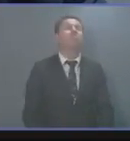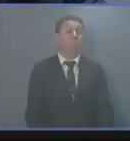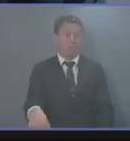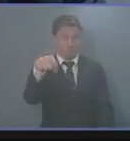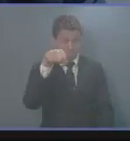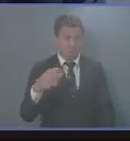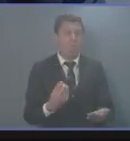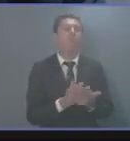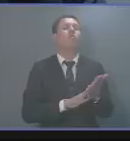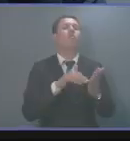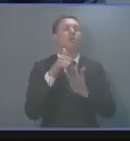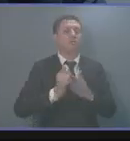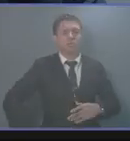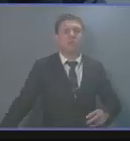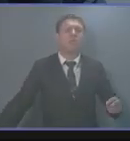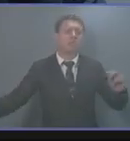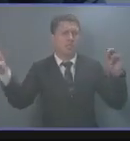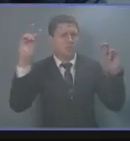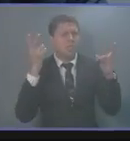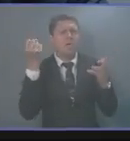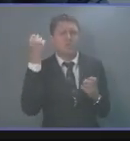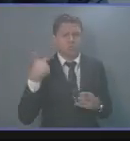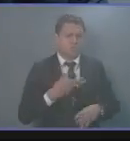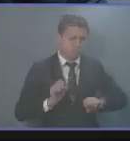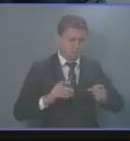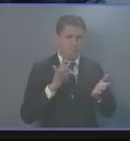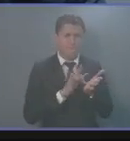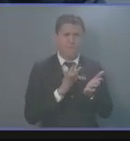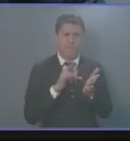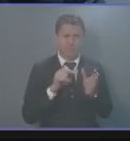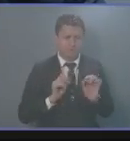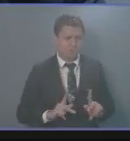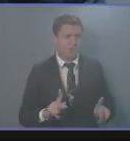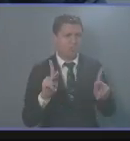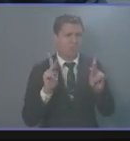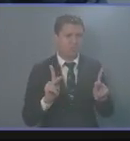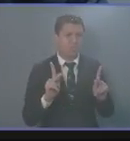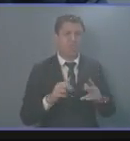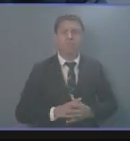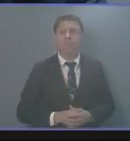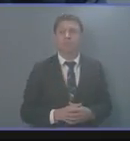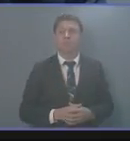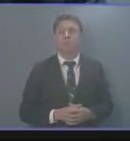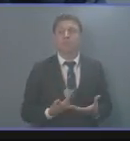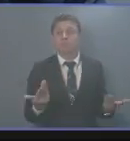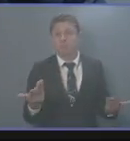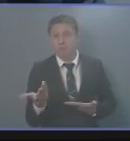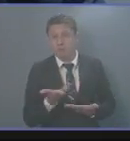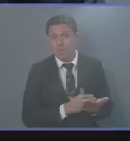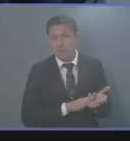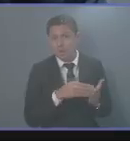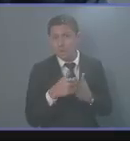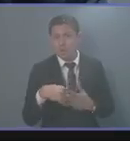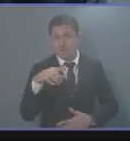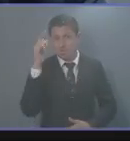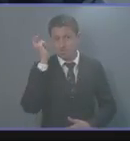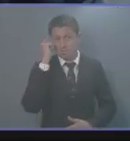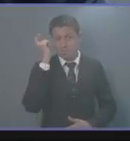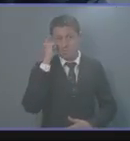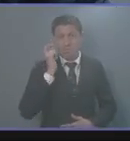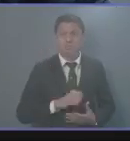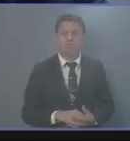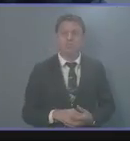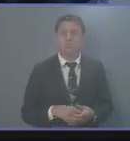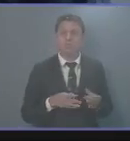la región muy importantes para poder aprovechar ese potencial. El plan considera